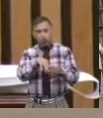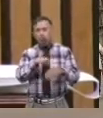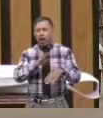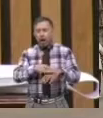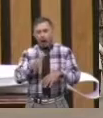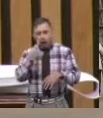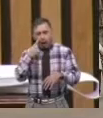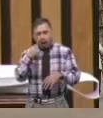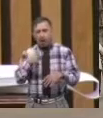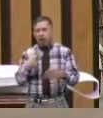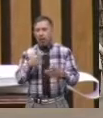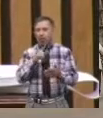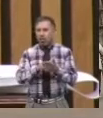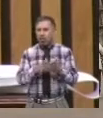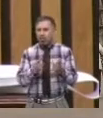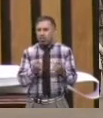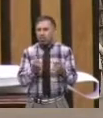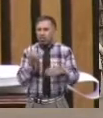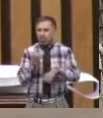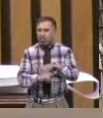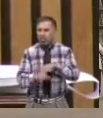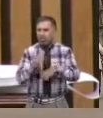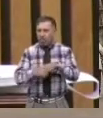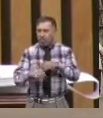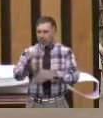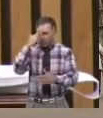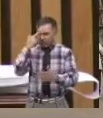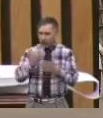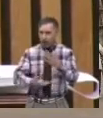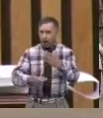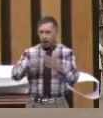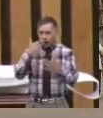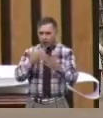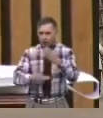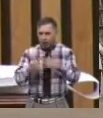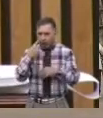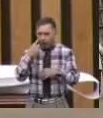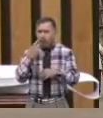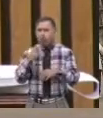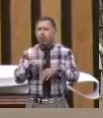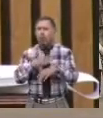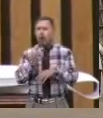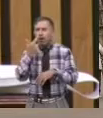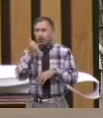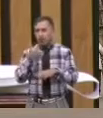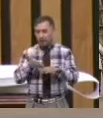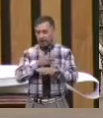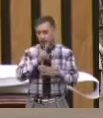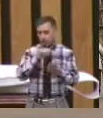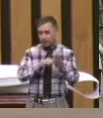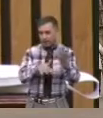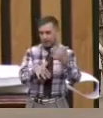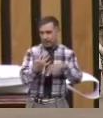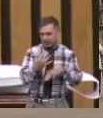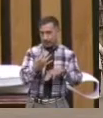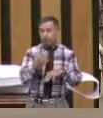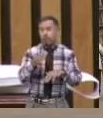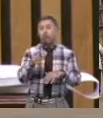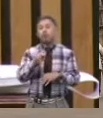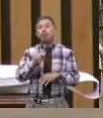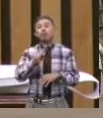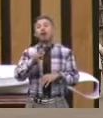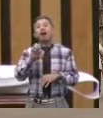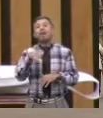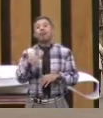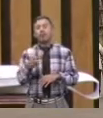Lo anterior es así porque recordarán todos ustedes que en 2015 este partido transgredió la